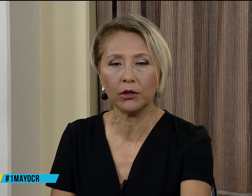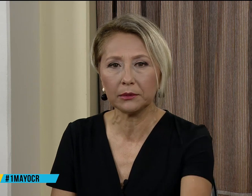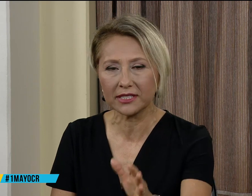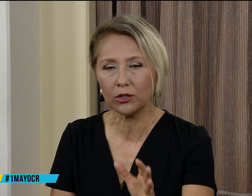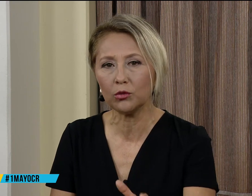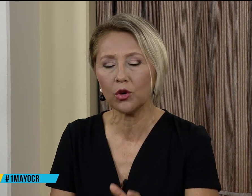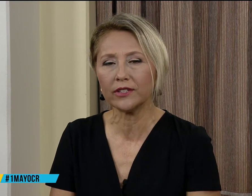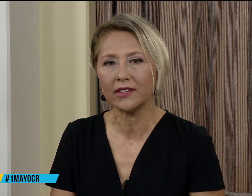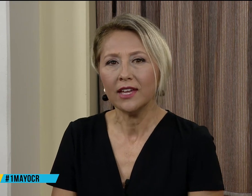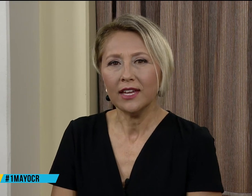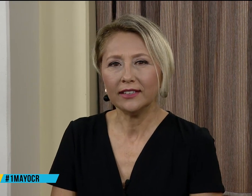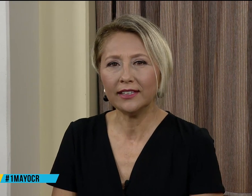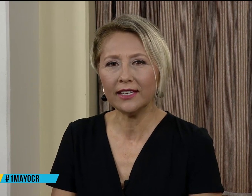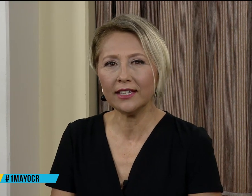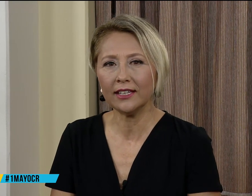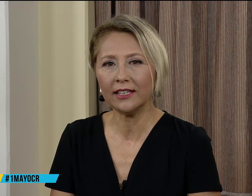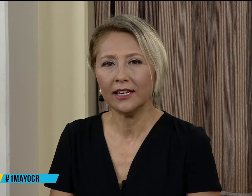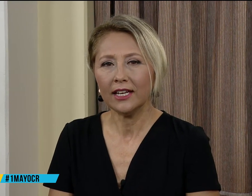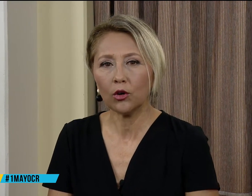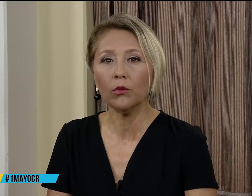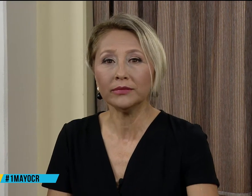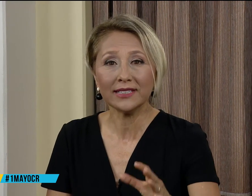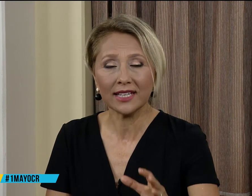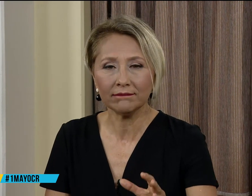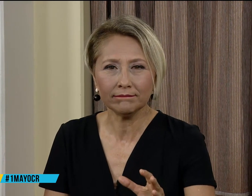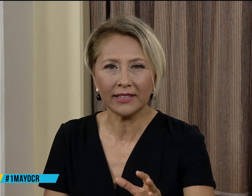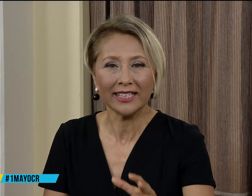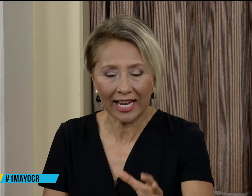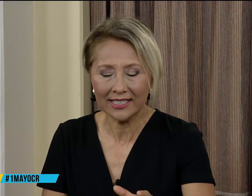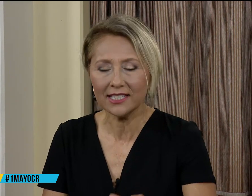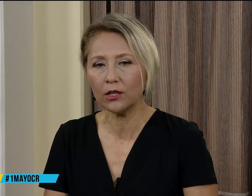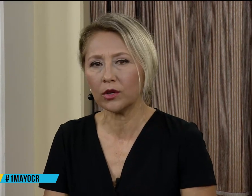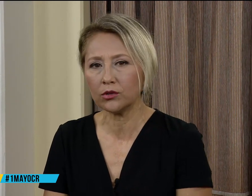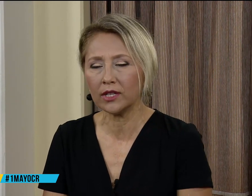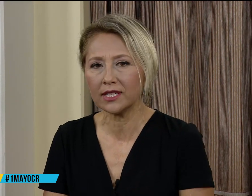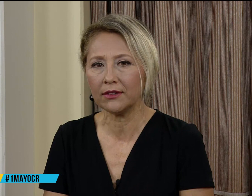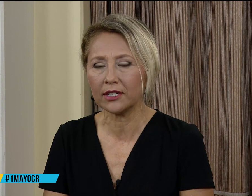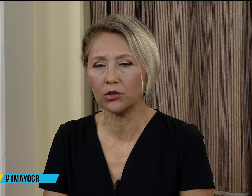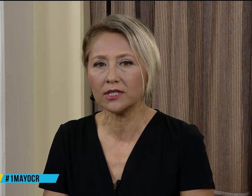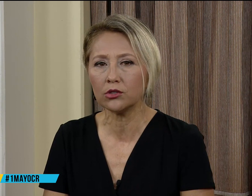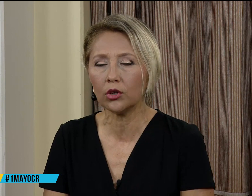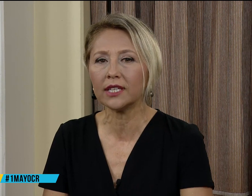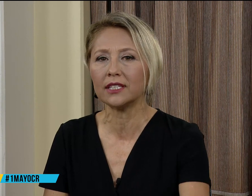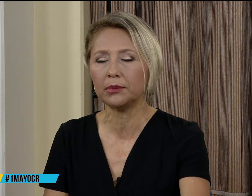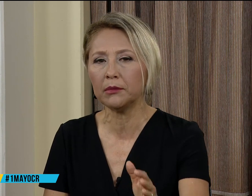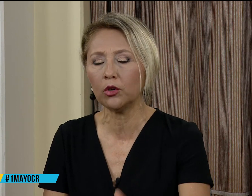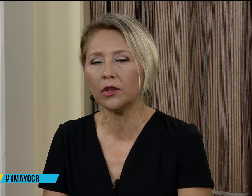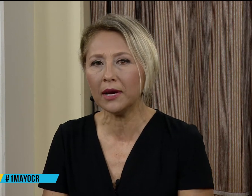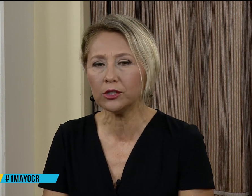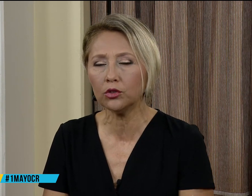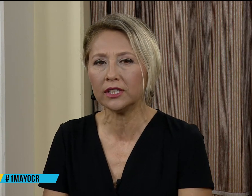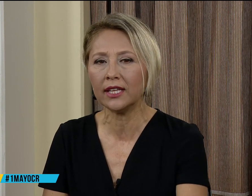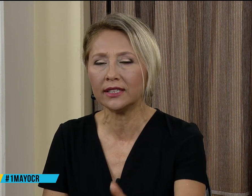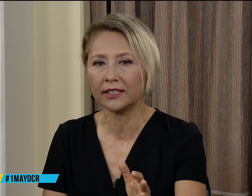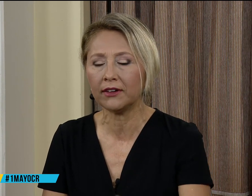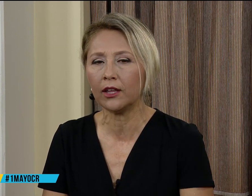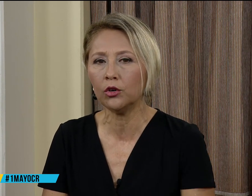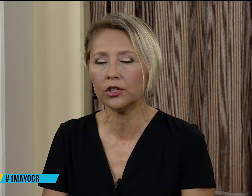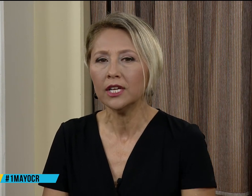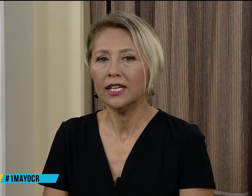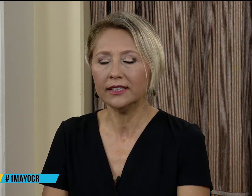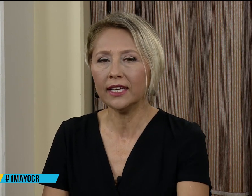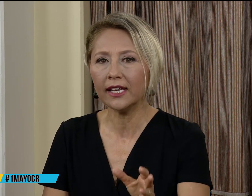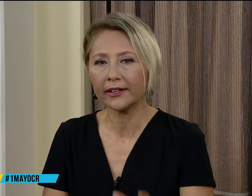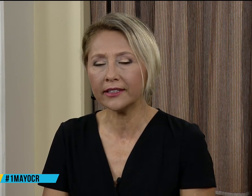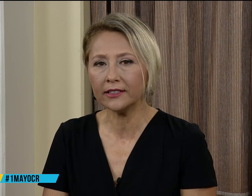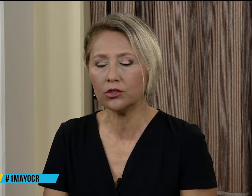Legislativo. Acabamos de pasar los bloques de análisis de lo que son las celebraciones históricas del 1 de mayo, Día del